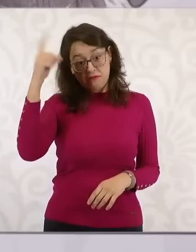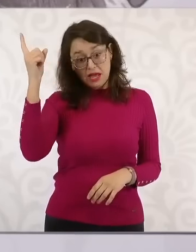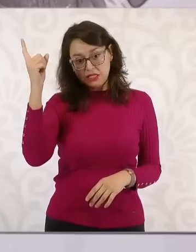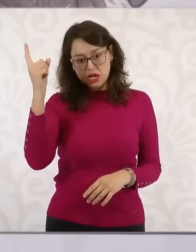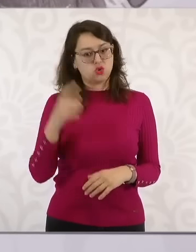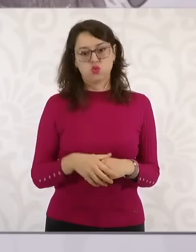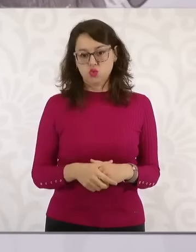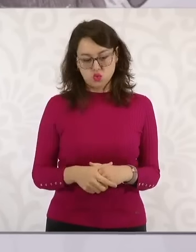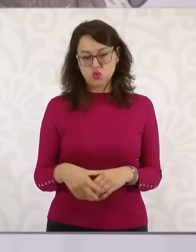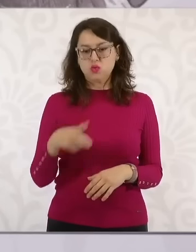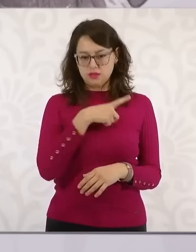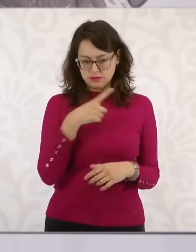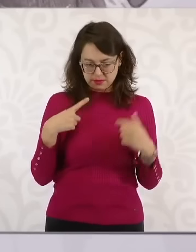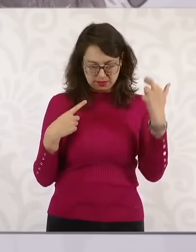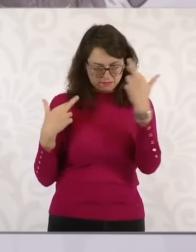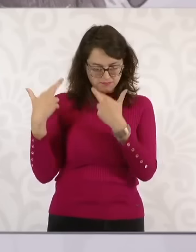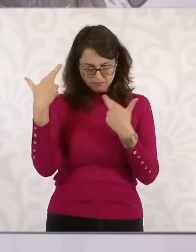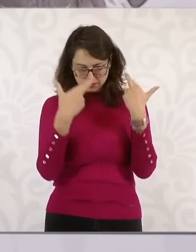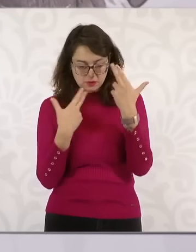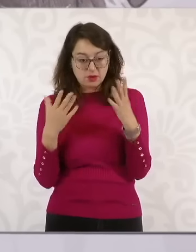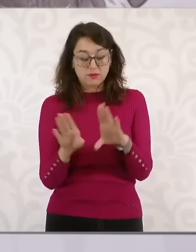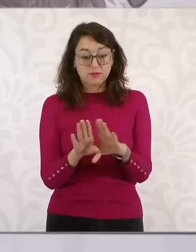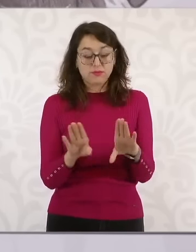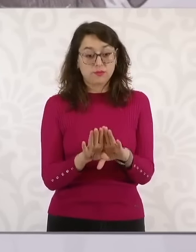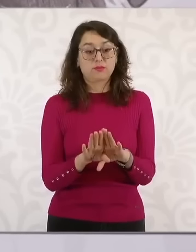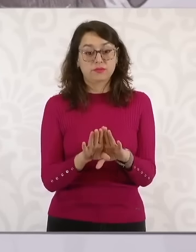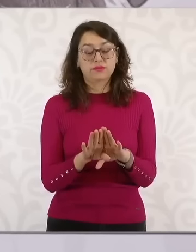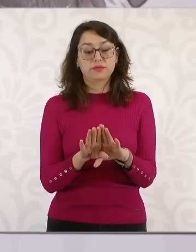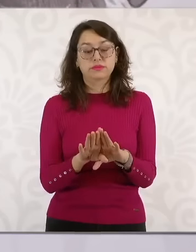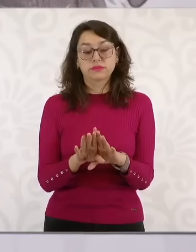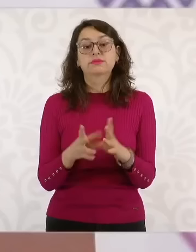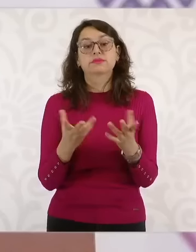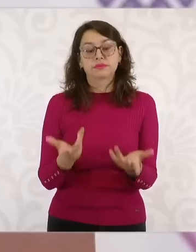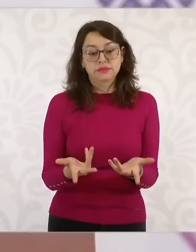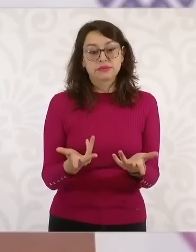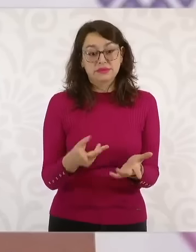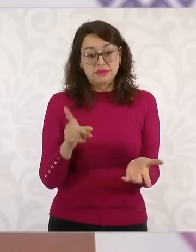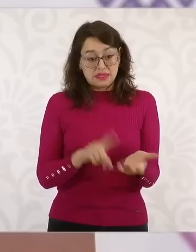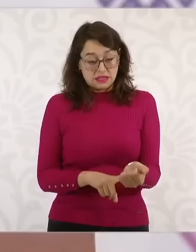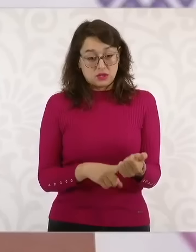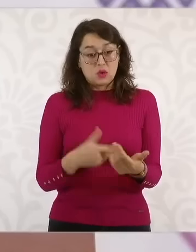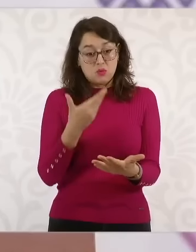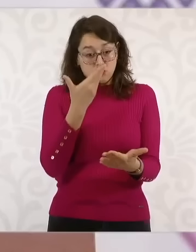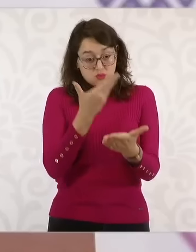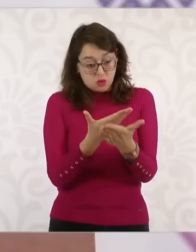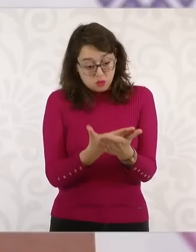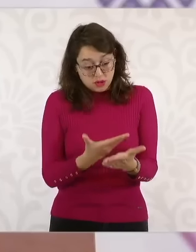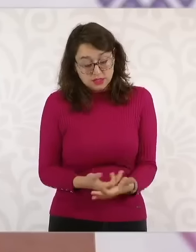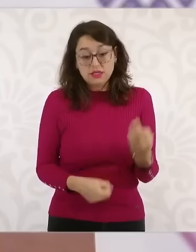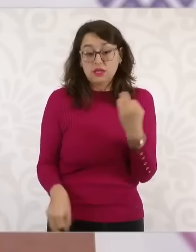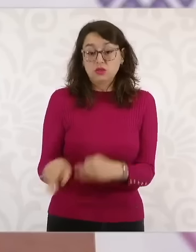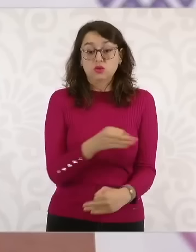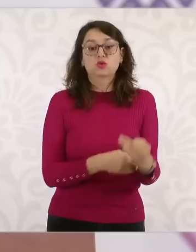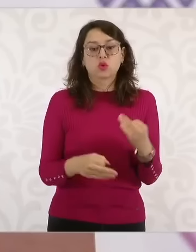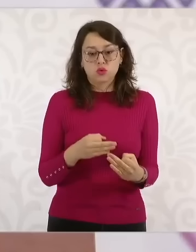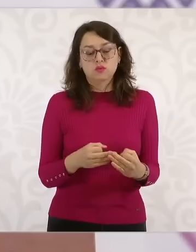distintos escenarios. Y la verdad es que fue hasta que no se terminaron de analizar todas las propuestas de todos los foros,